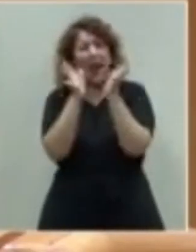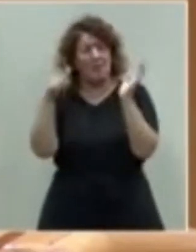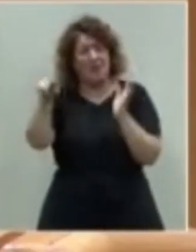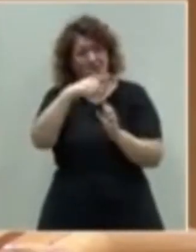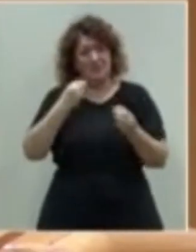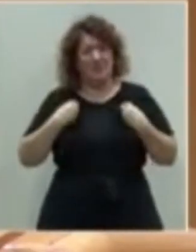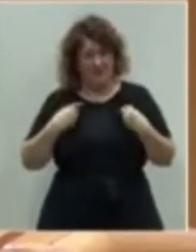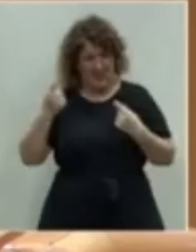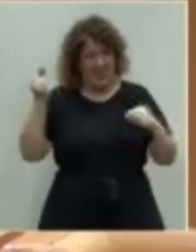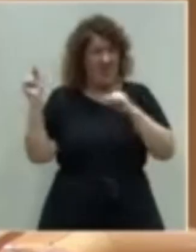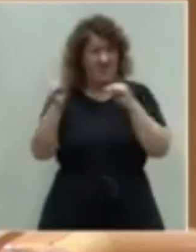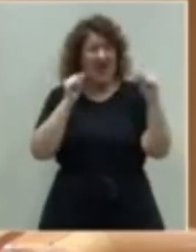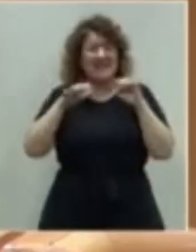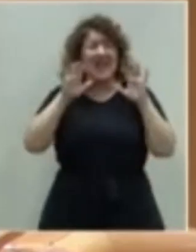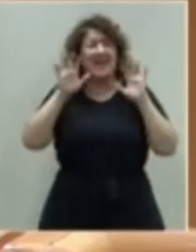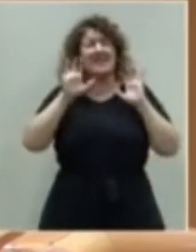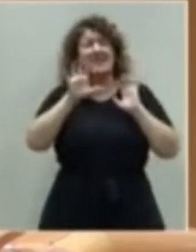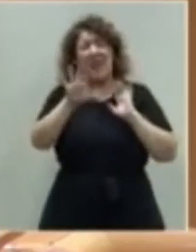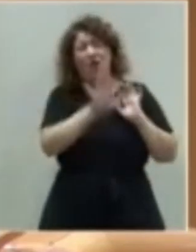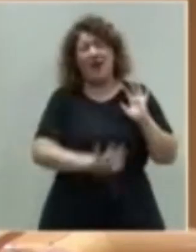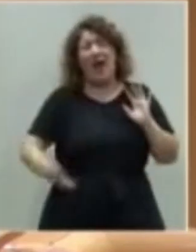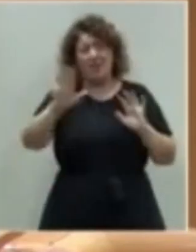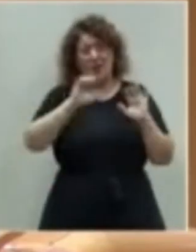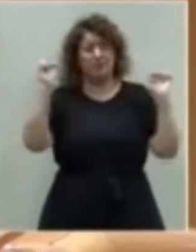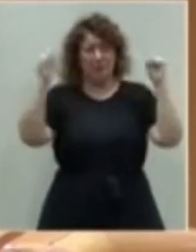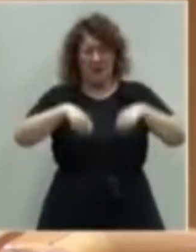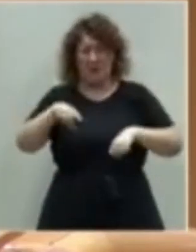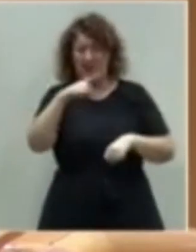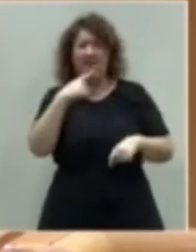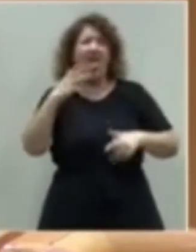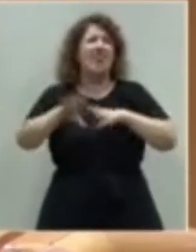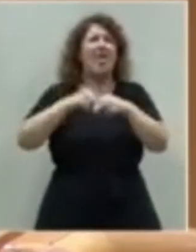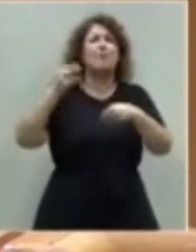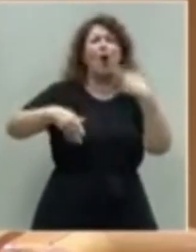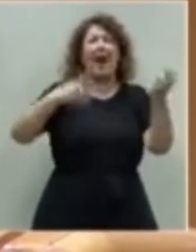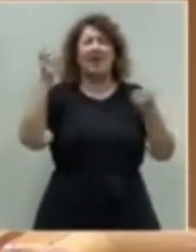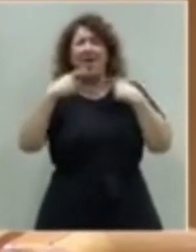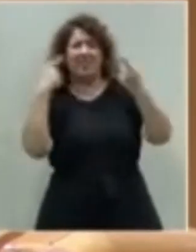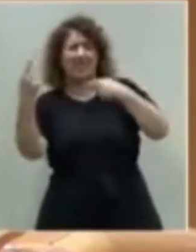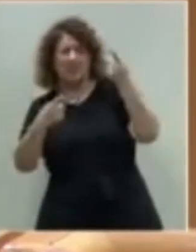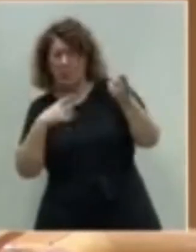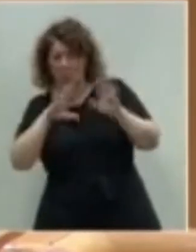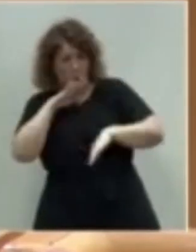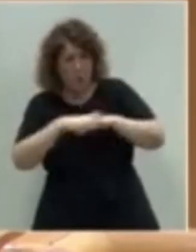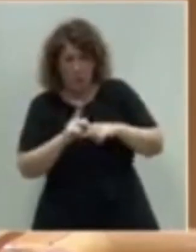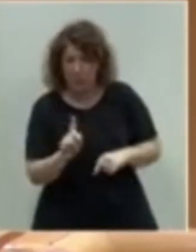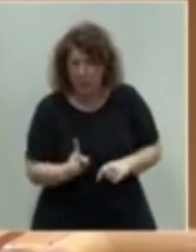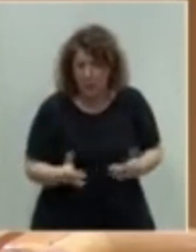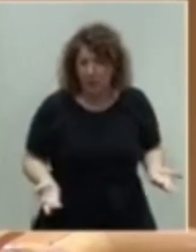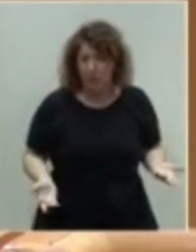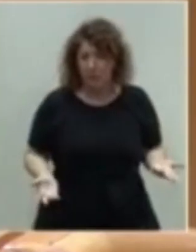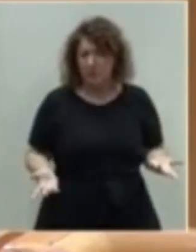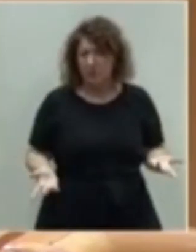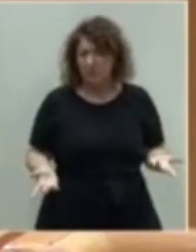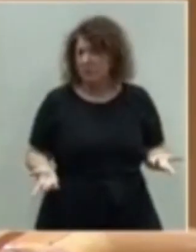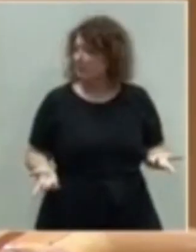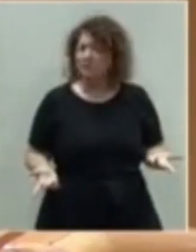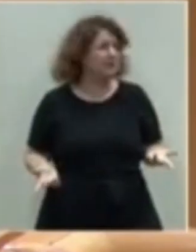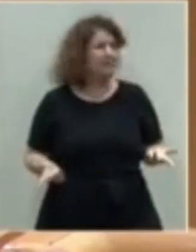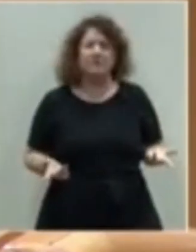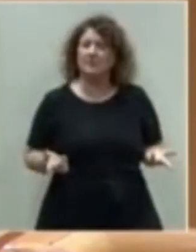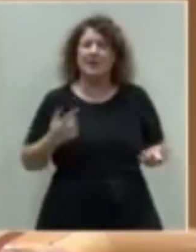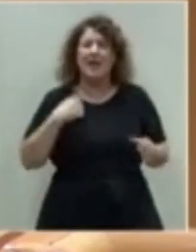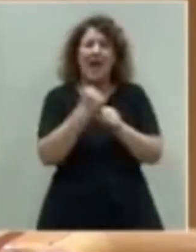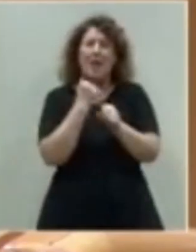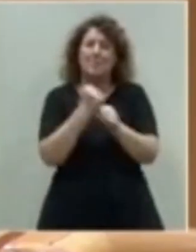en el debate de Estado de la Nación. Y usted viene aquí a dar lecciones de democracia y luego no las cumple. No venga a decir que hay más empleo